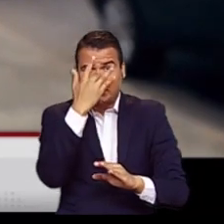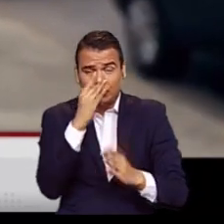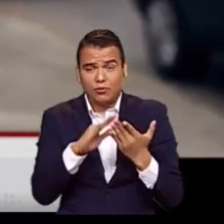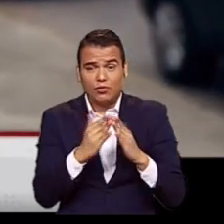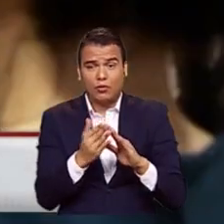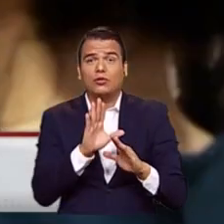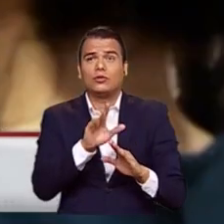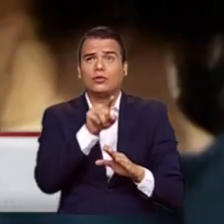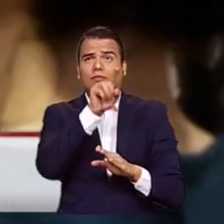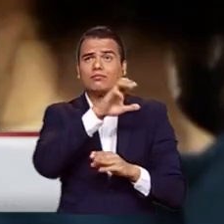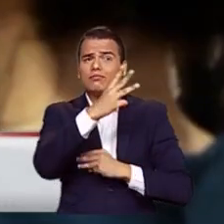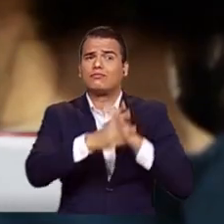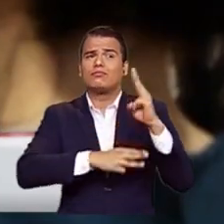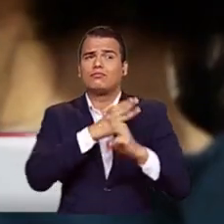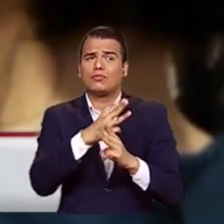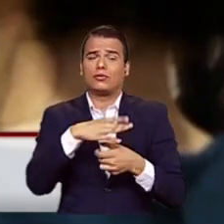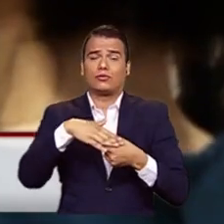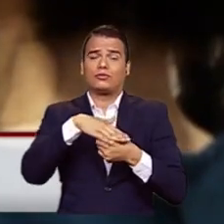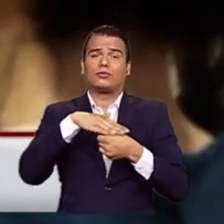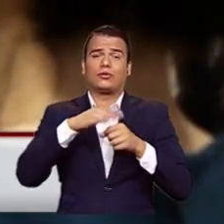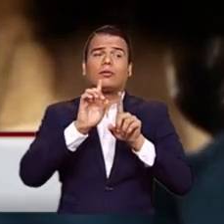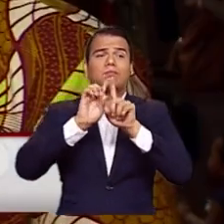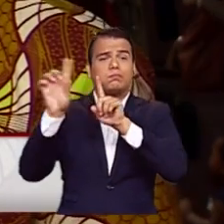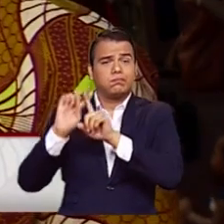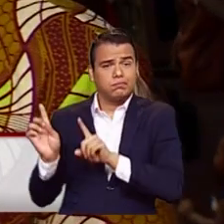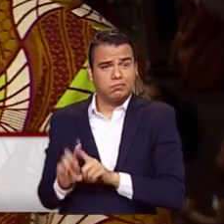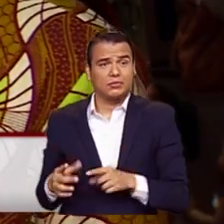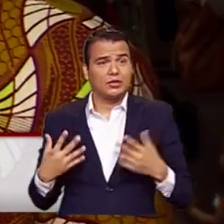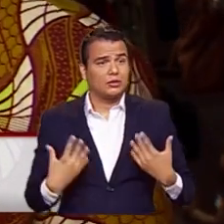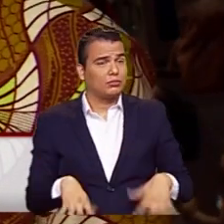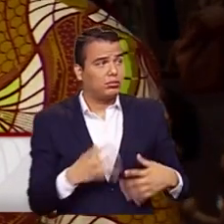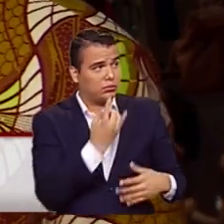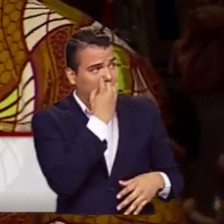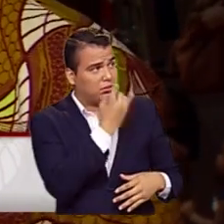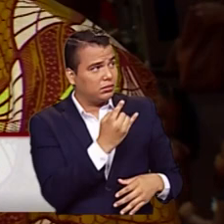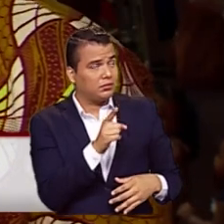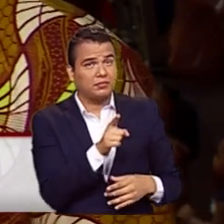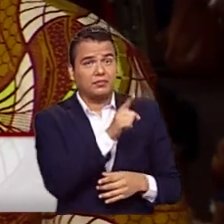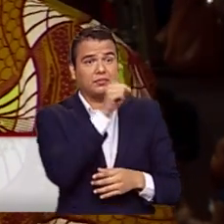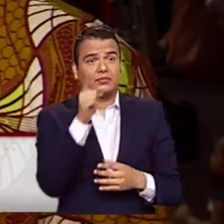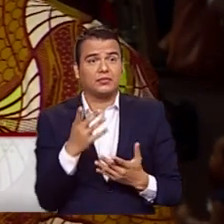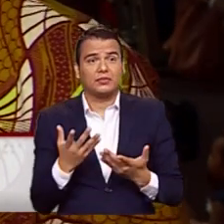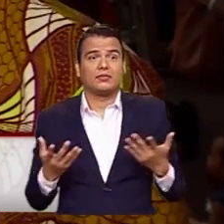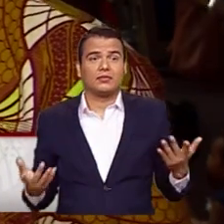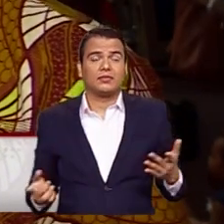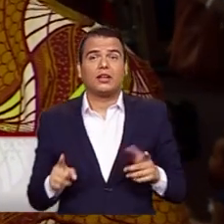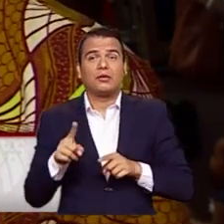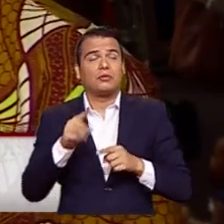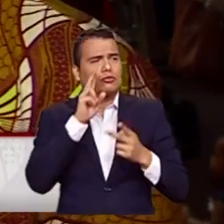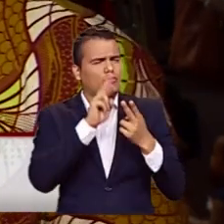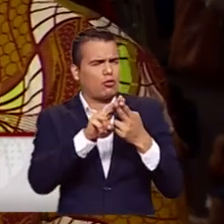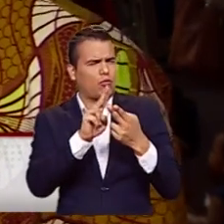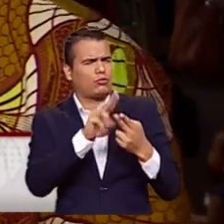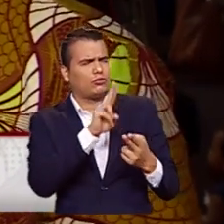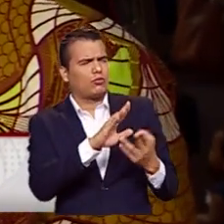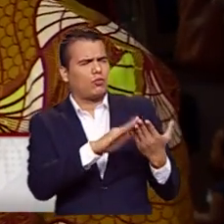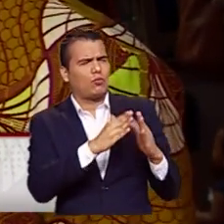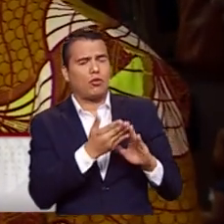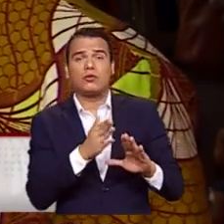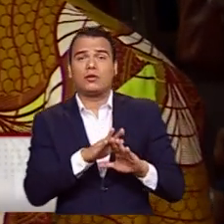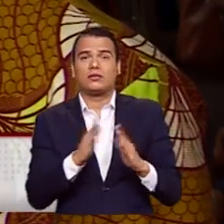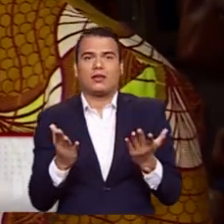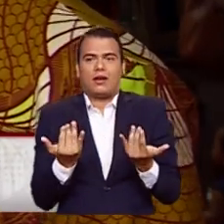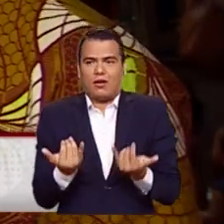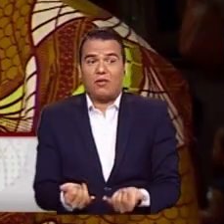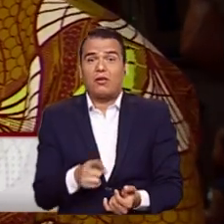en diferentes partes del mundo. Muy interesante porque afuera no nos conoce y adentro también no nos conoce. Entonces es